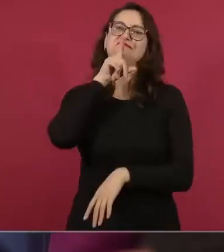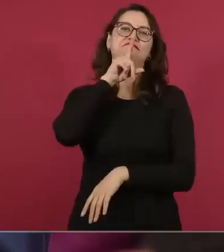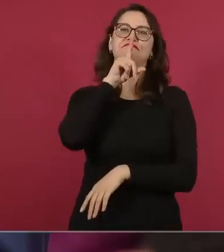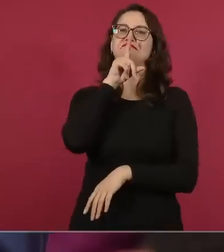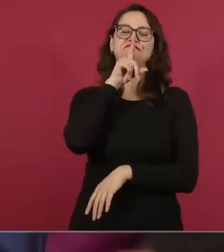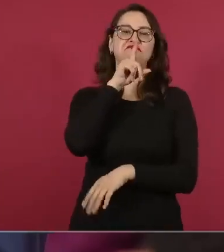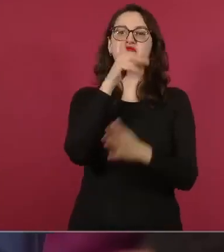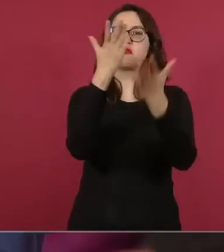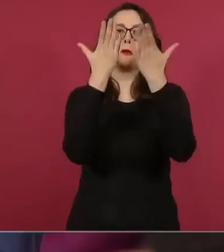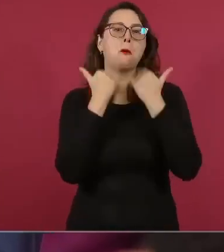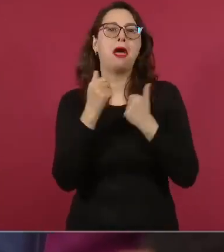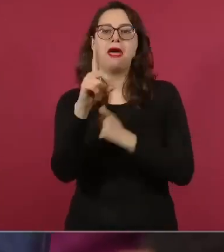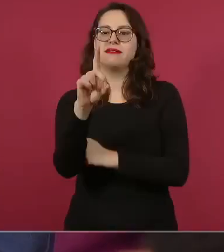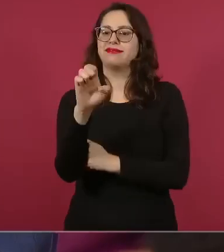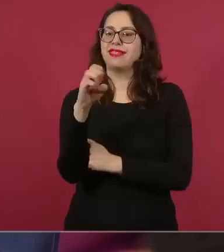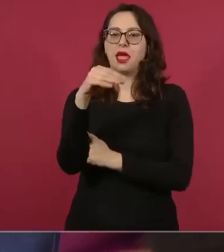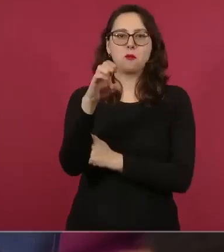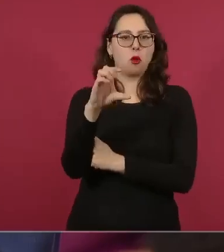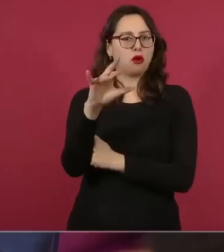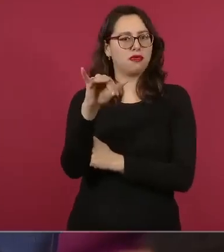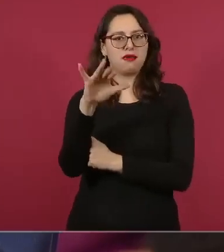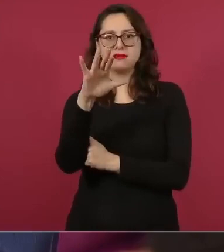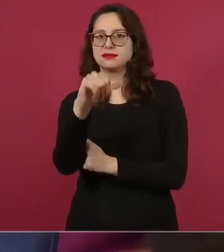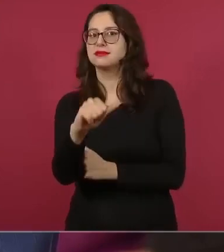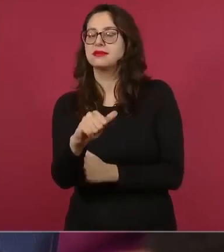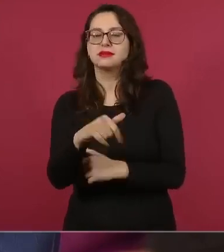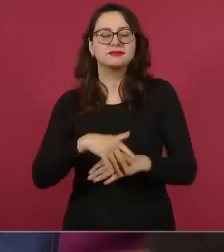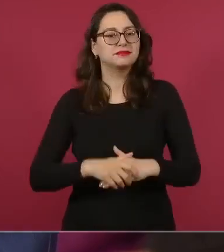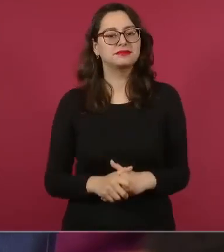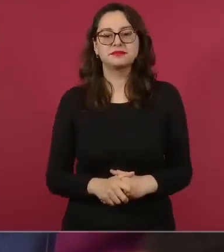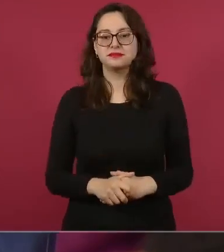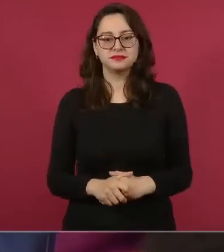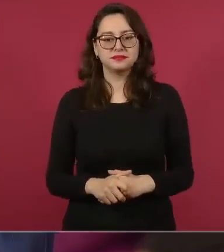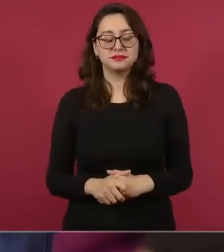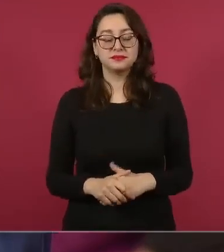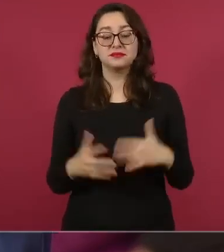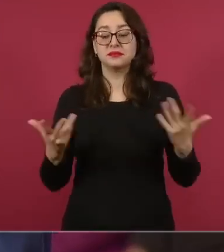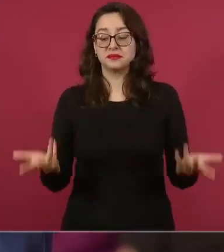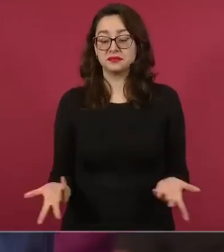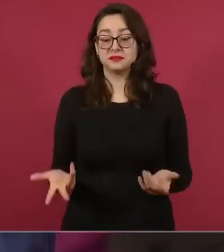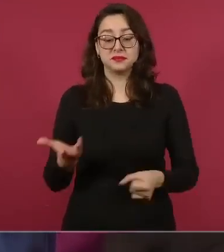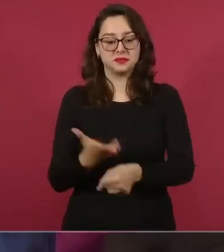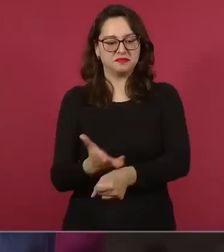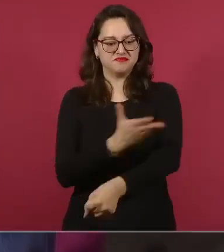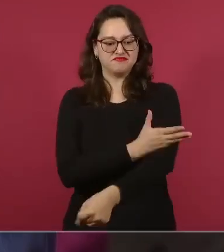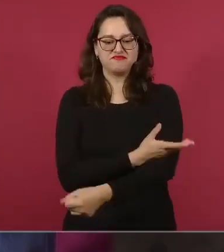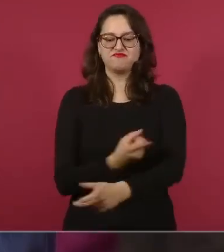La revolución maderista fue verdaderamente eficaz.